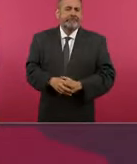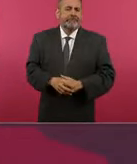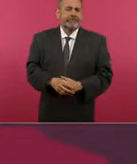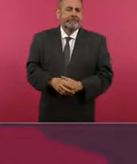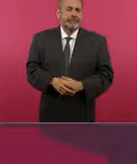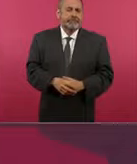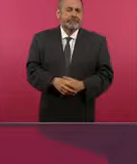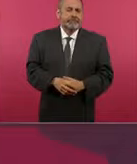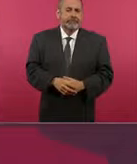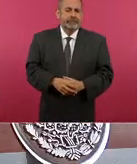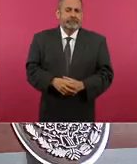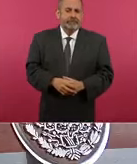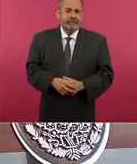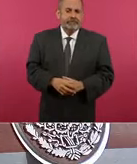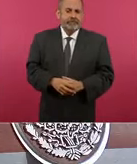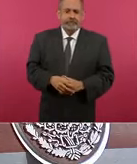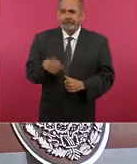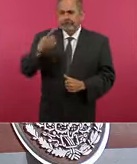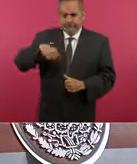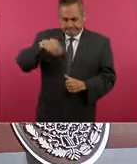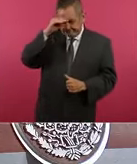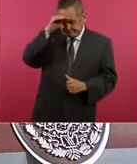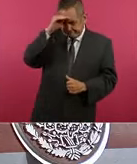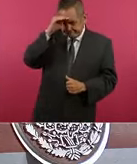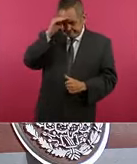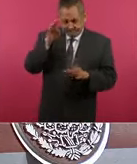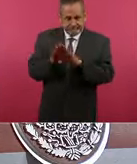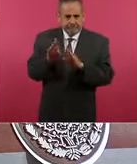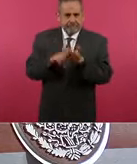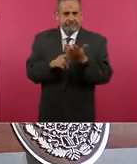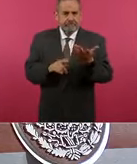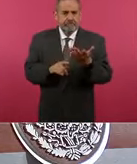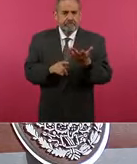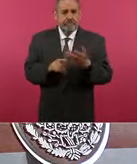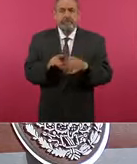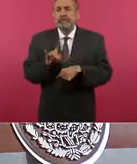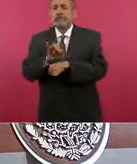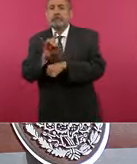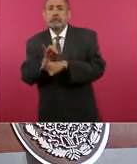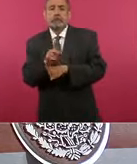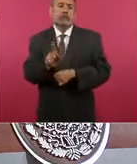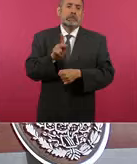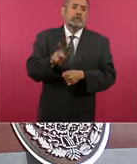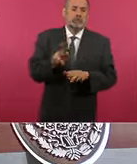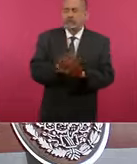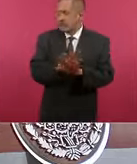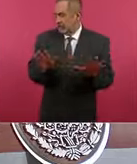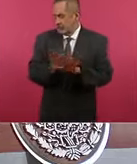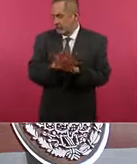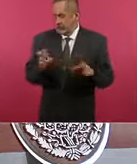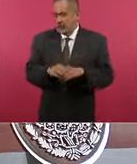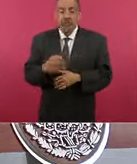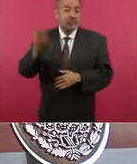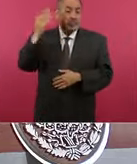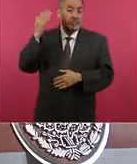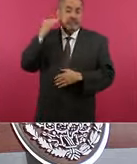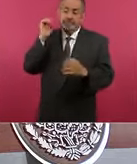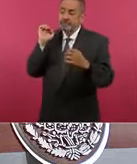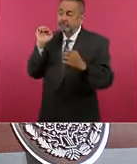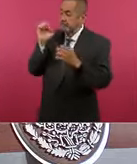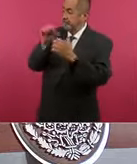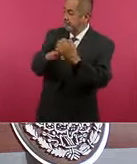Nada más que busquemos que no haya simulación, porque antes engañaban mucho.